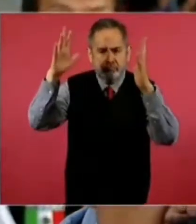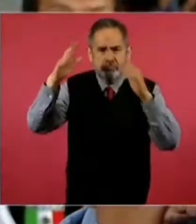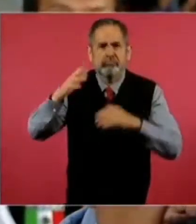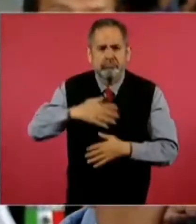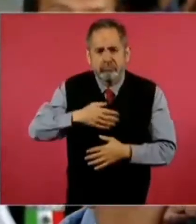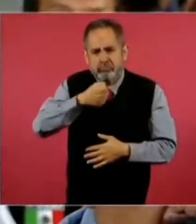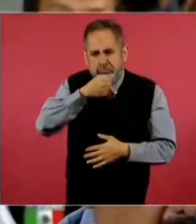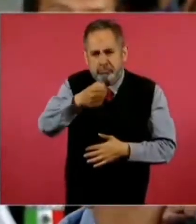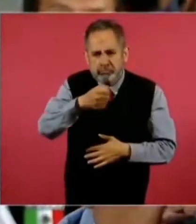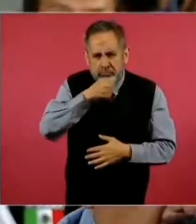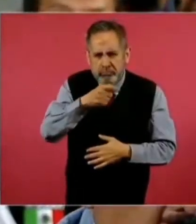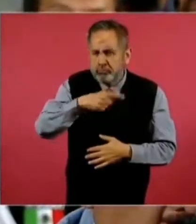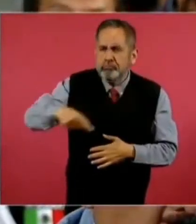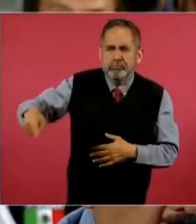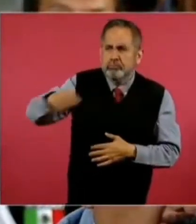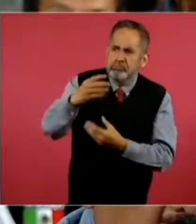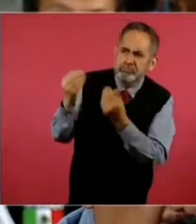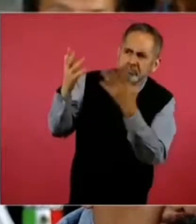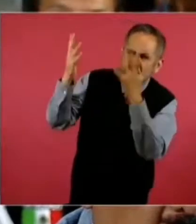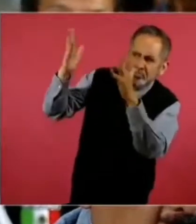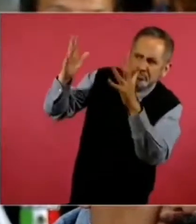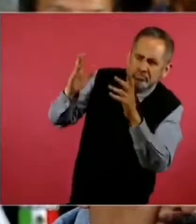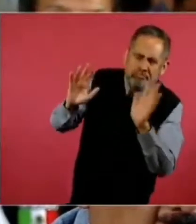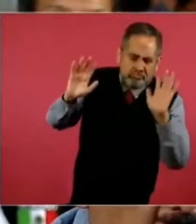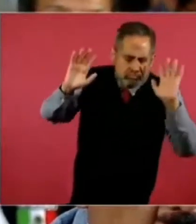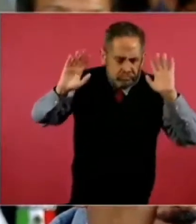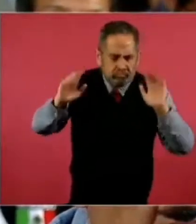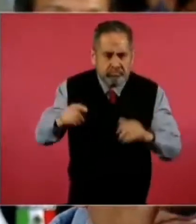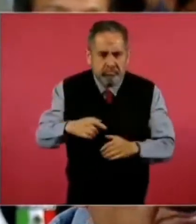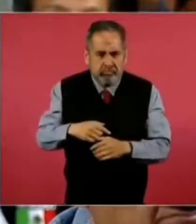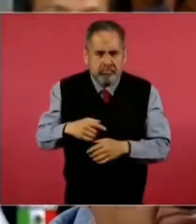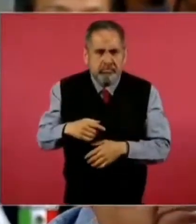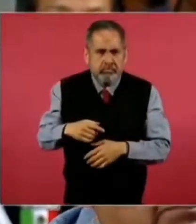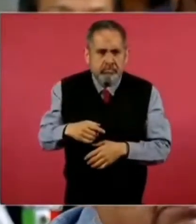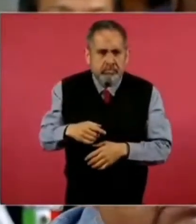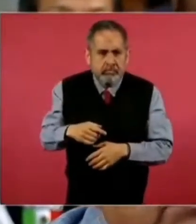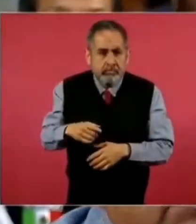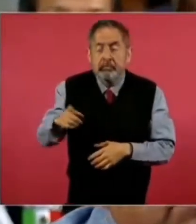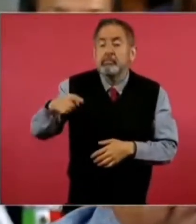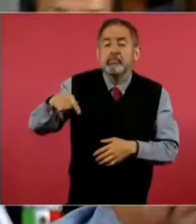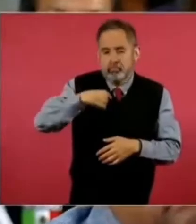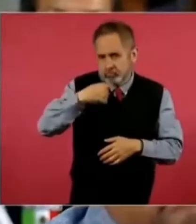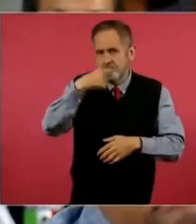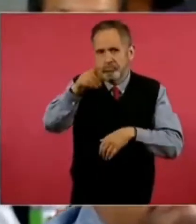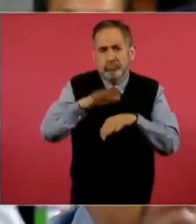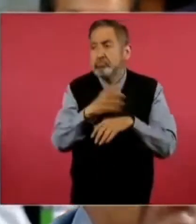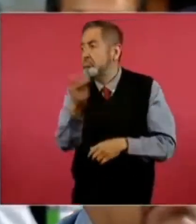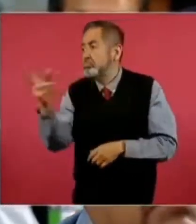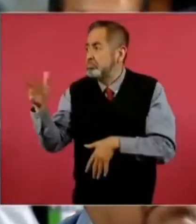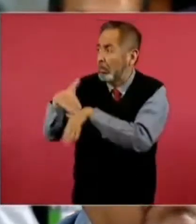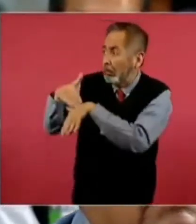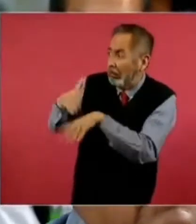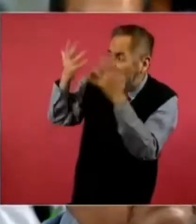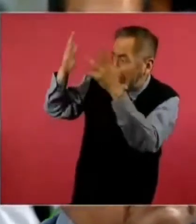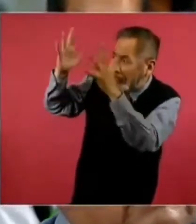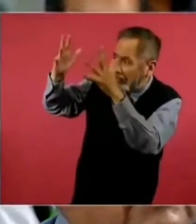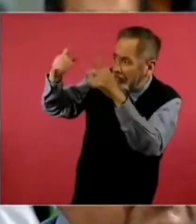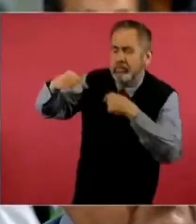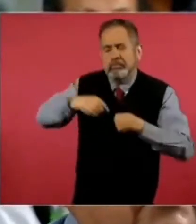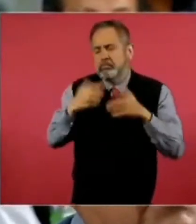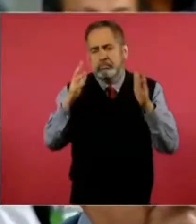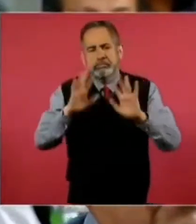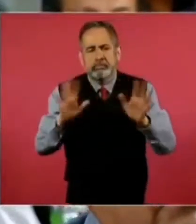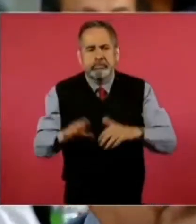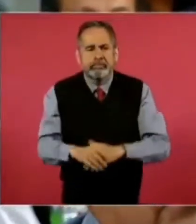dije que habían sobrado aplausos. Dicho lo anterior… ¿Había sobrado qué? Yo dije que habían sobrado aplausos.